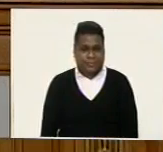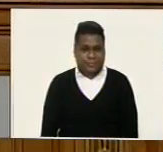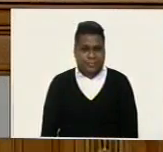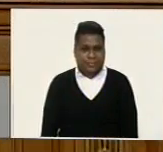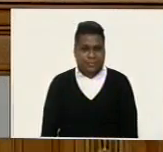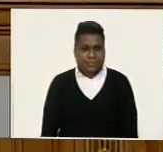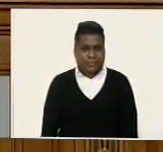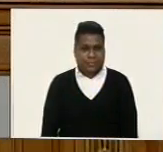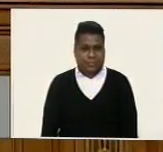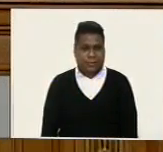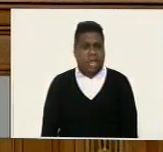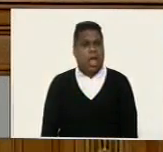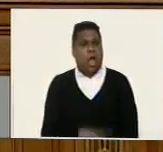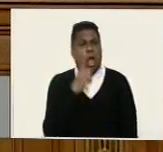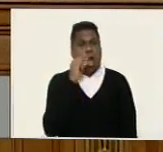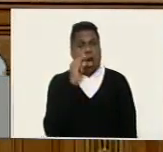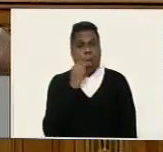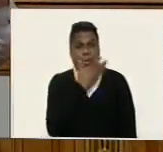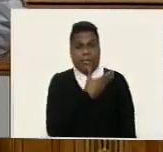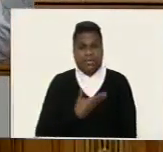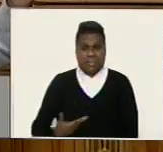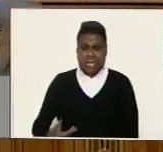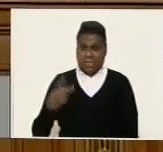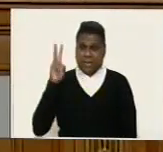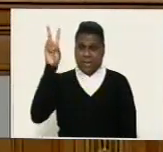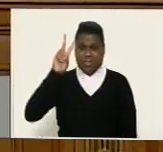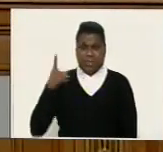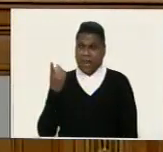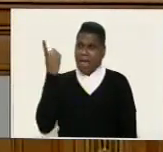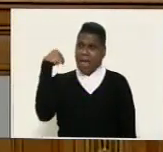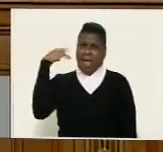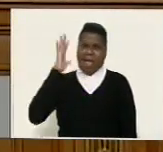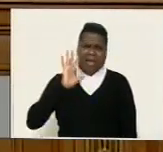Damos un Cipriano Castro, al margen de su grandeza